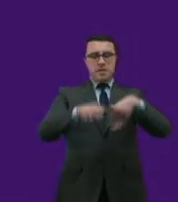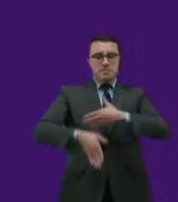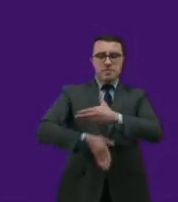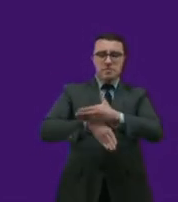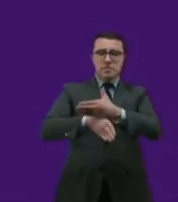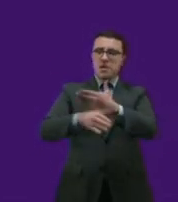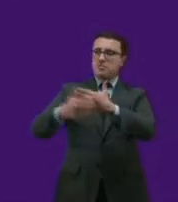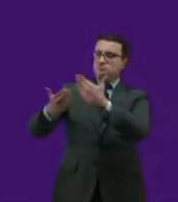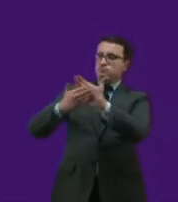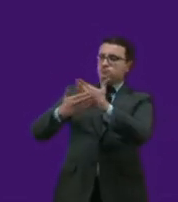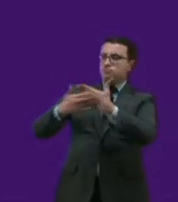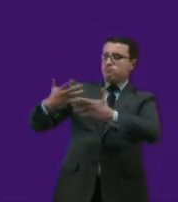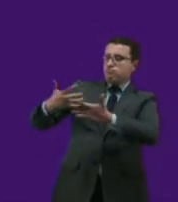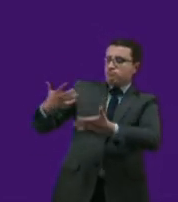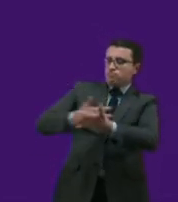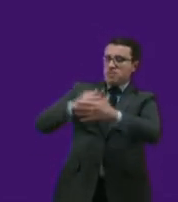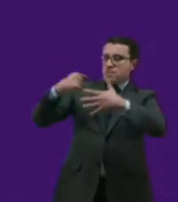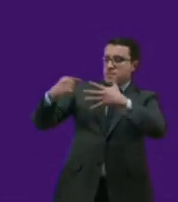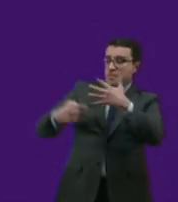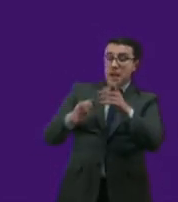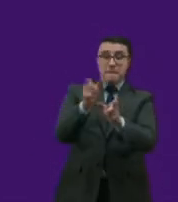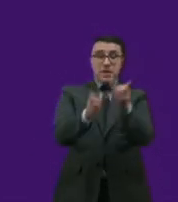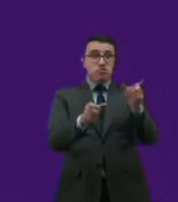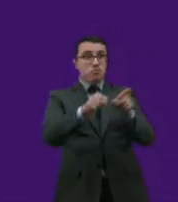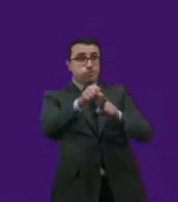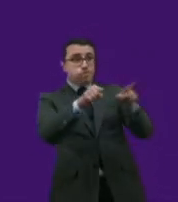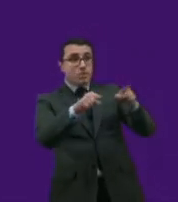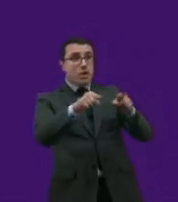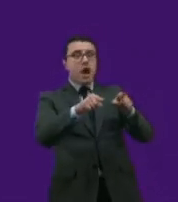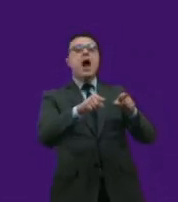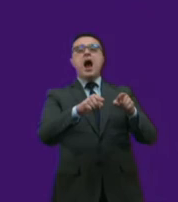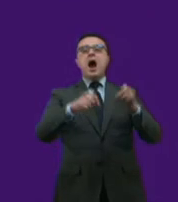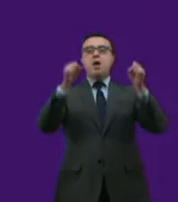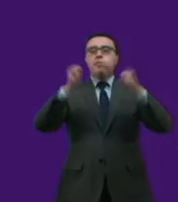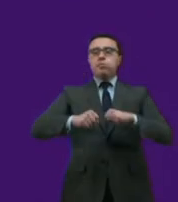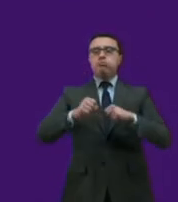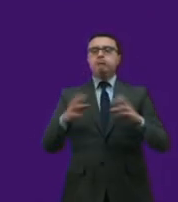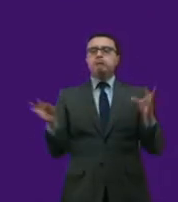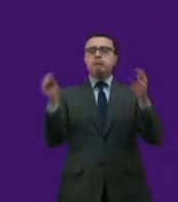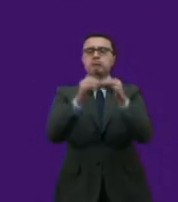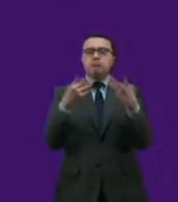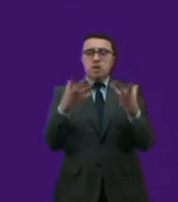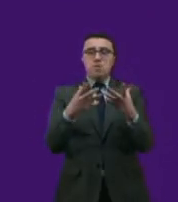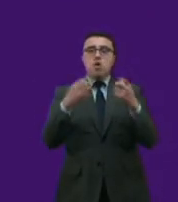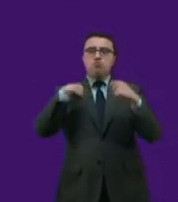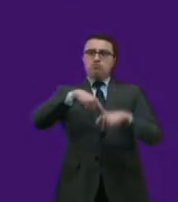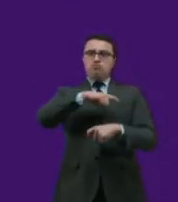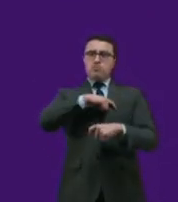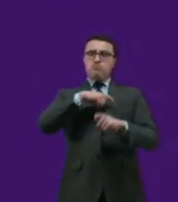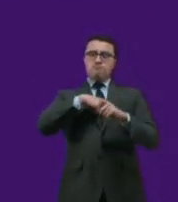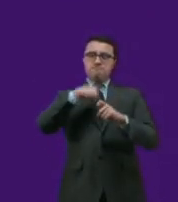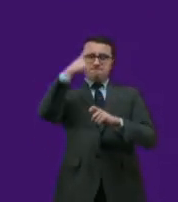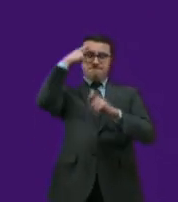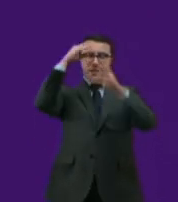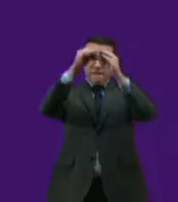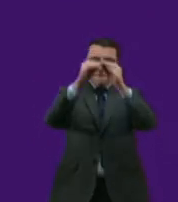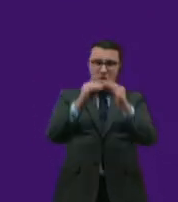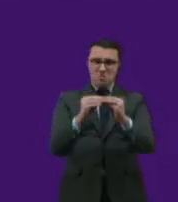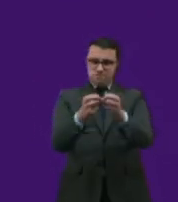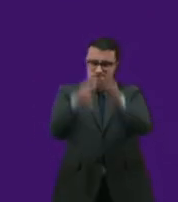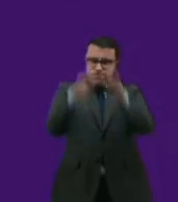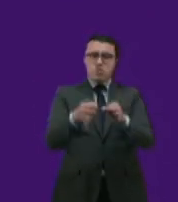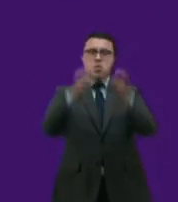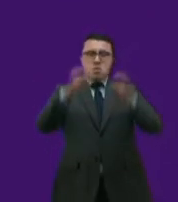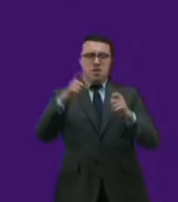instrucciones con cómo lo han hecho otras personas y también encontrar una forma puntual en la cual uno puede concretizar los negocios y generar